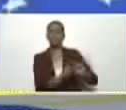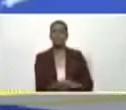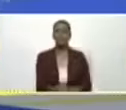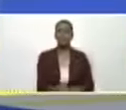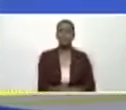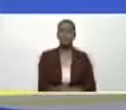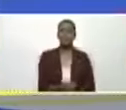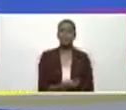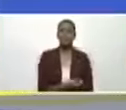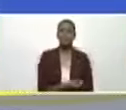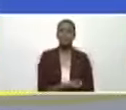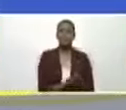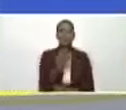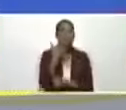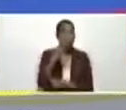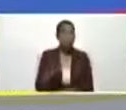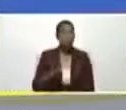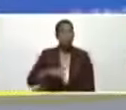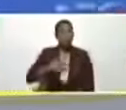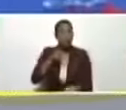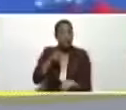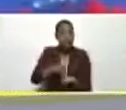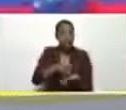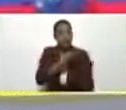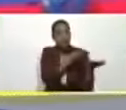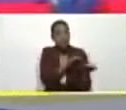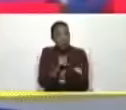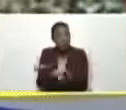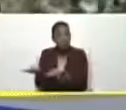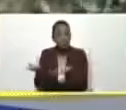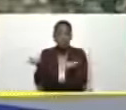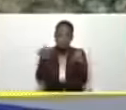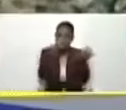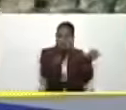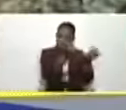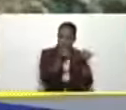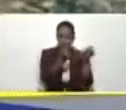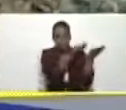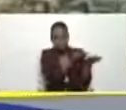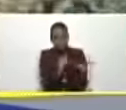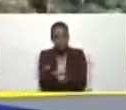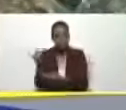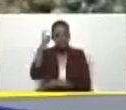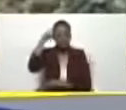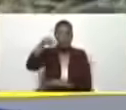antiimperialista por eso yo quise recibirlo